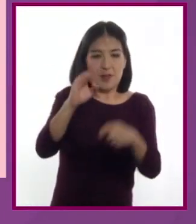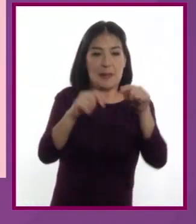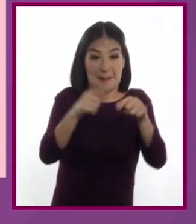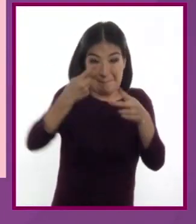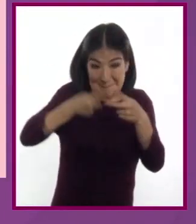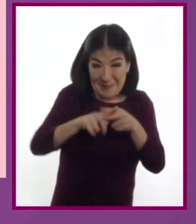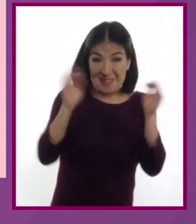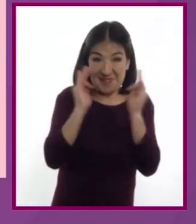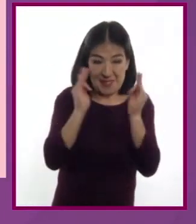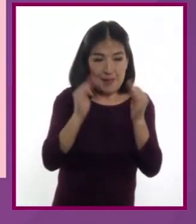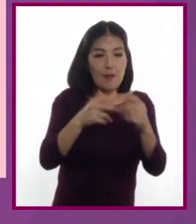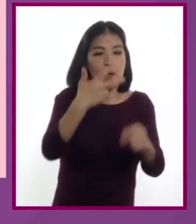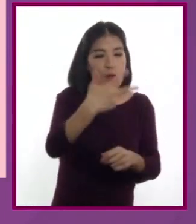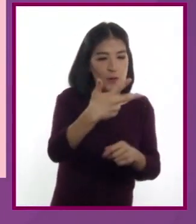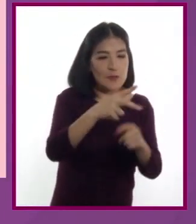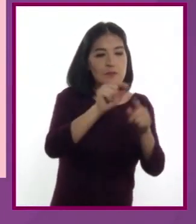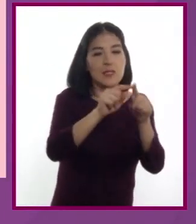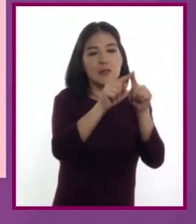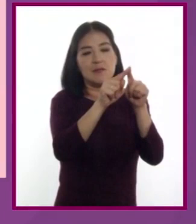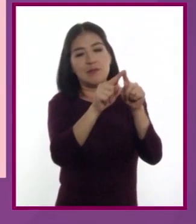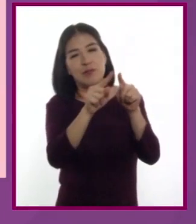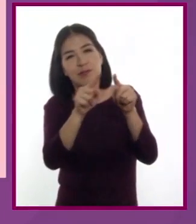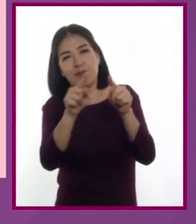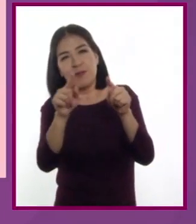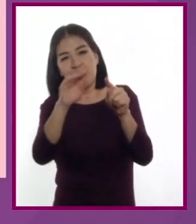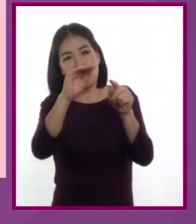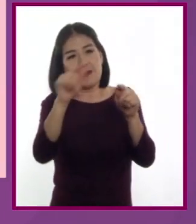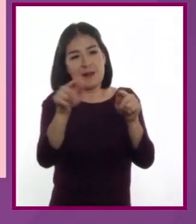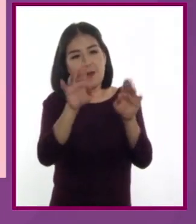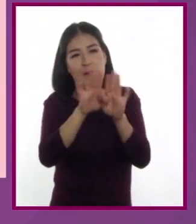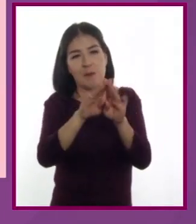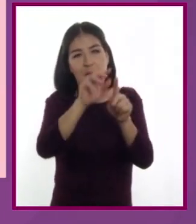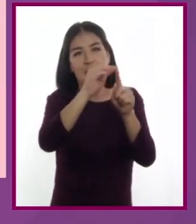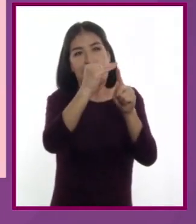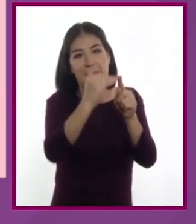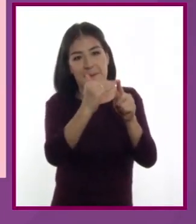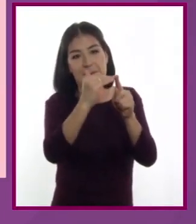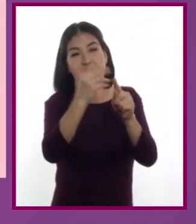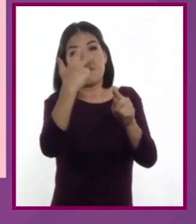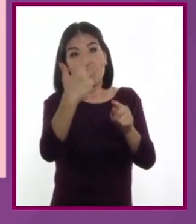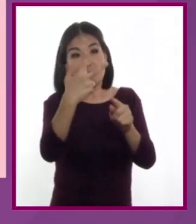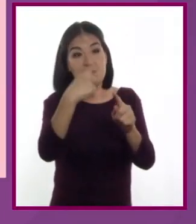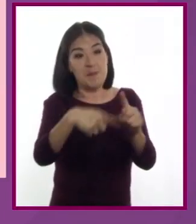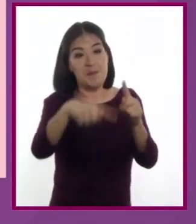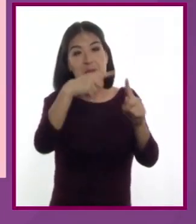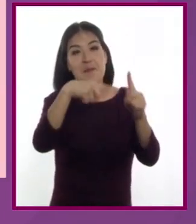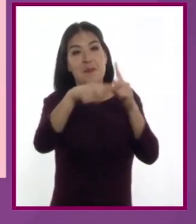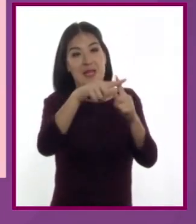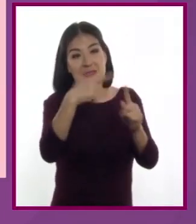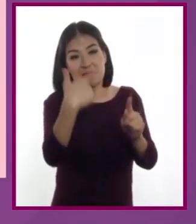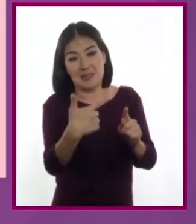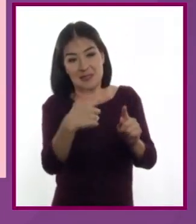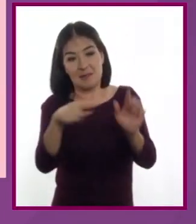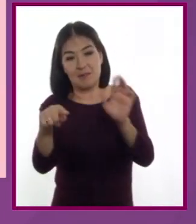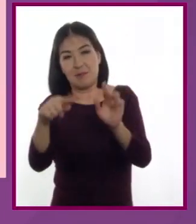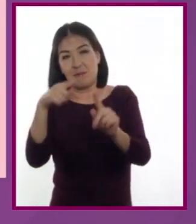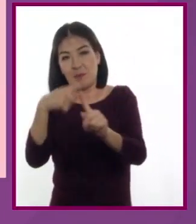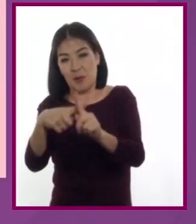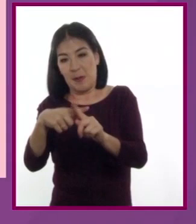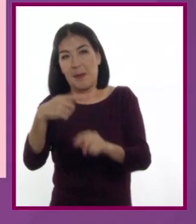anterior, la operación que resuelve el problema es 8 más 7 positivo por 3